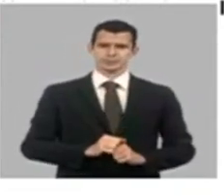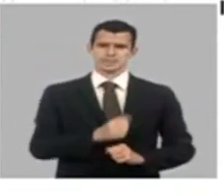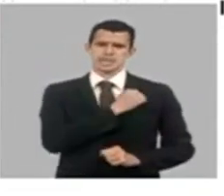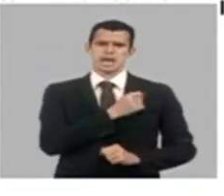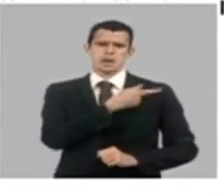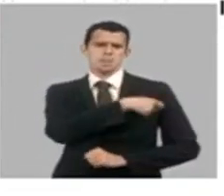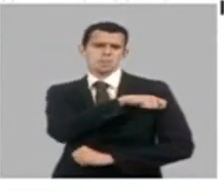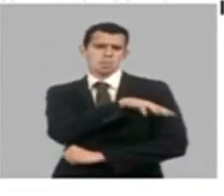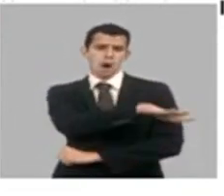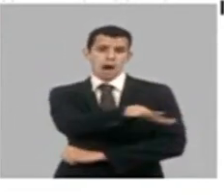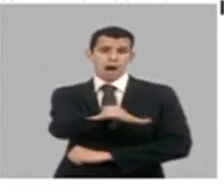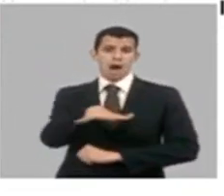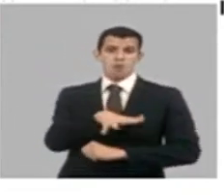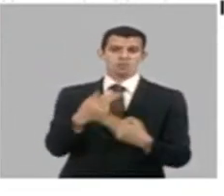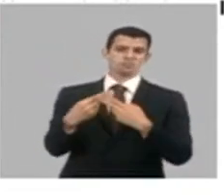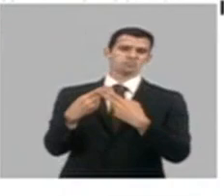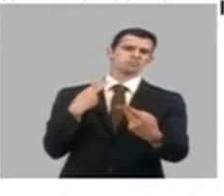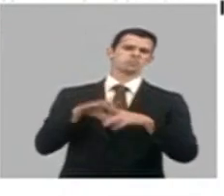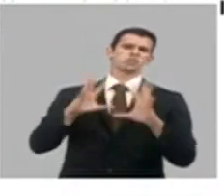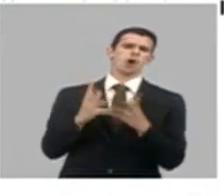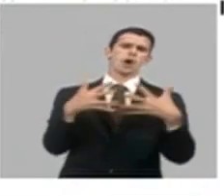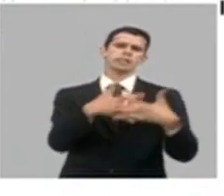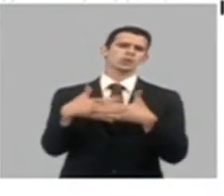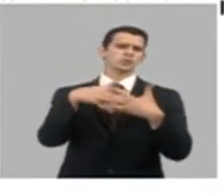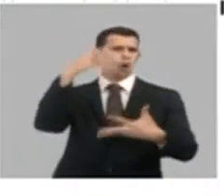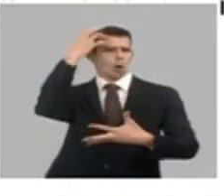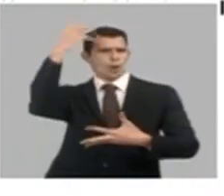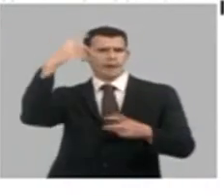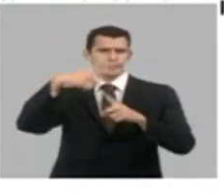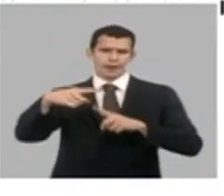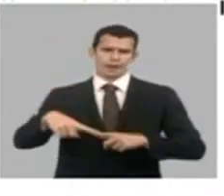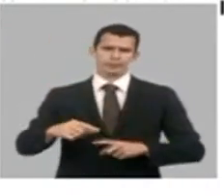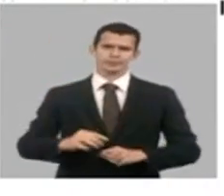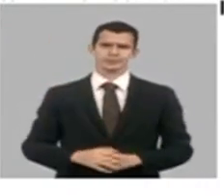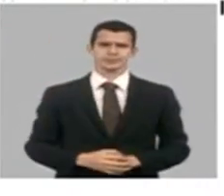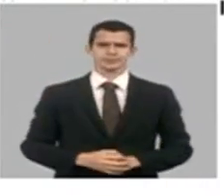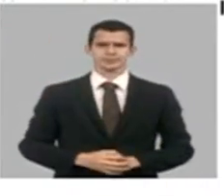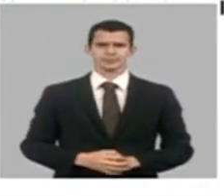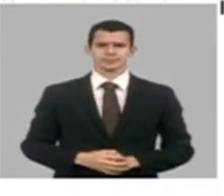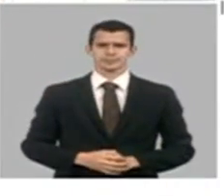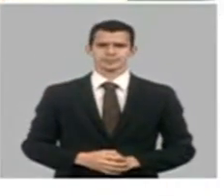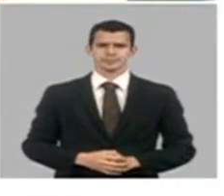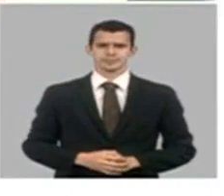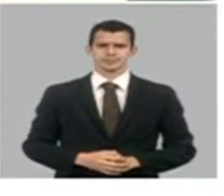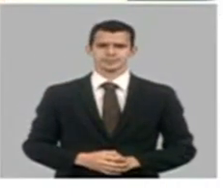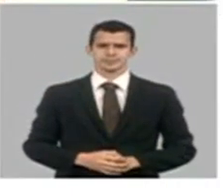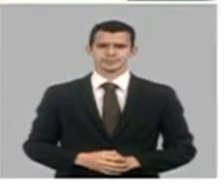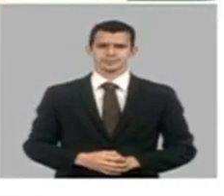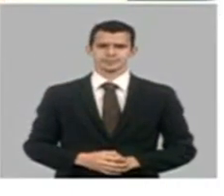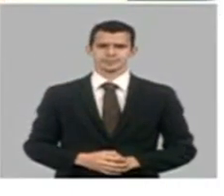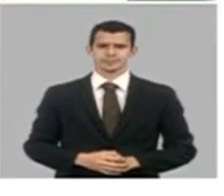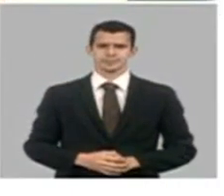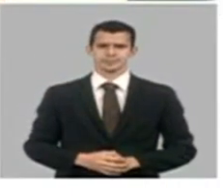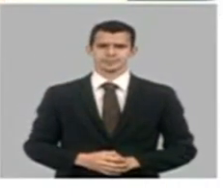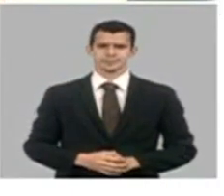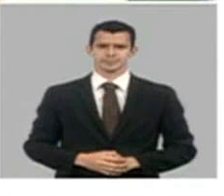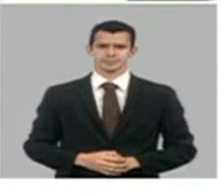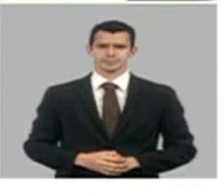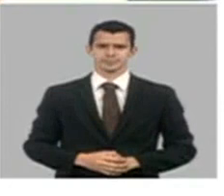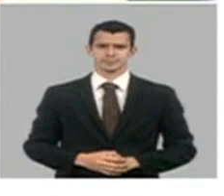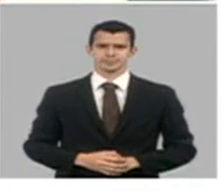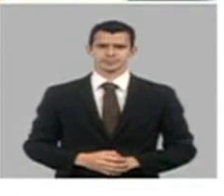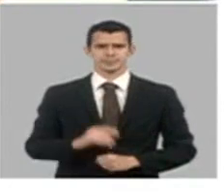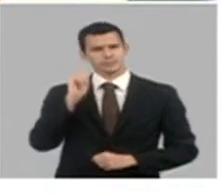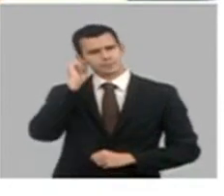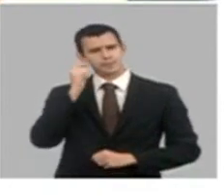ella refiriéndose al concepto este de influencia maligna continua certificó también